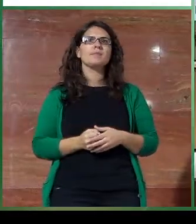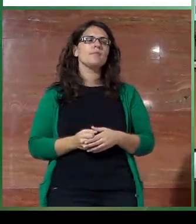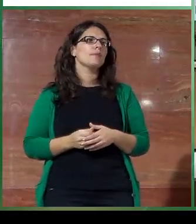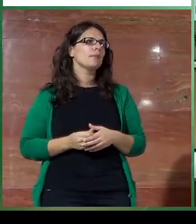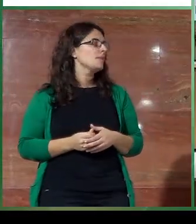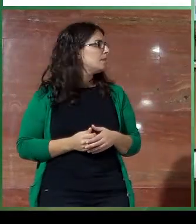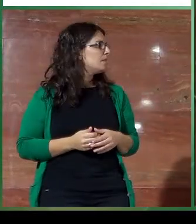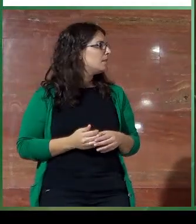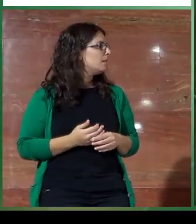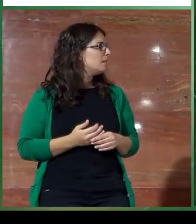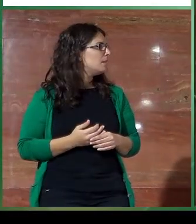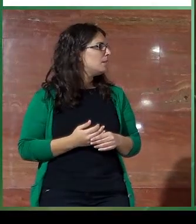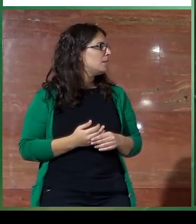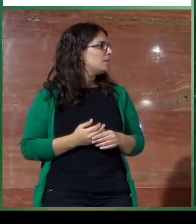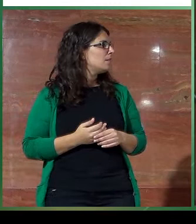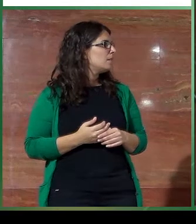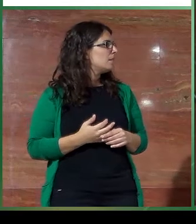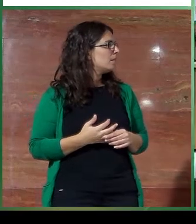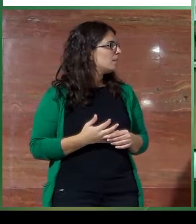¿Alguna respuesta más desde la mesa antes de que acabemos?